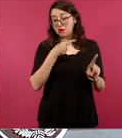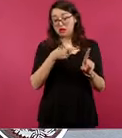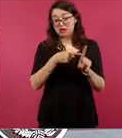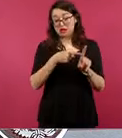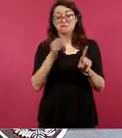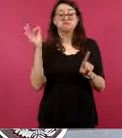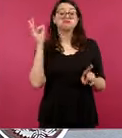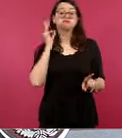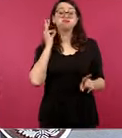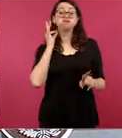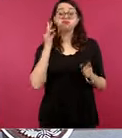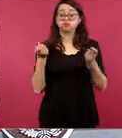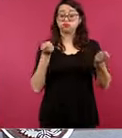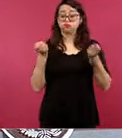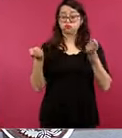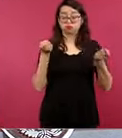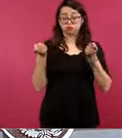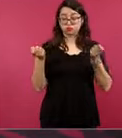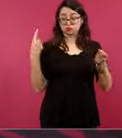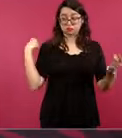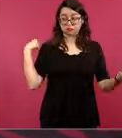o lleva creo que 12